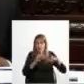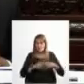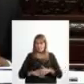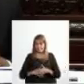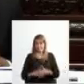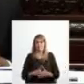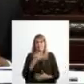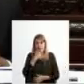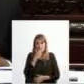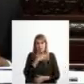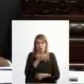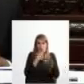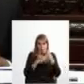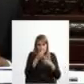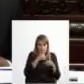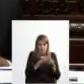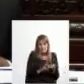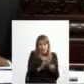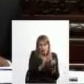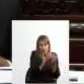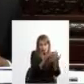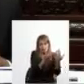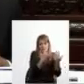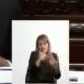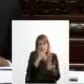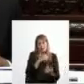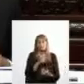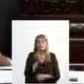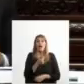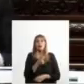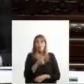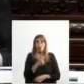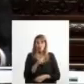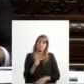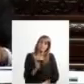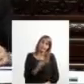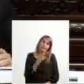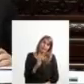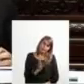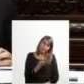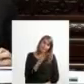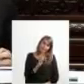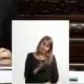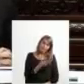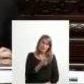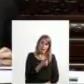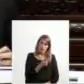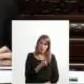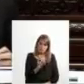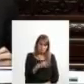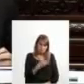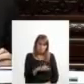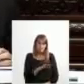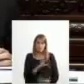Y falta el pasto. Se cansó el arrocero que produce el arroz en la forma más eficiente